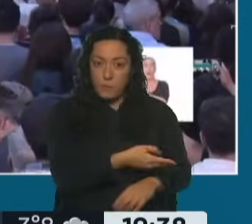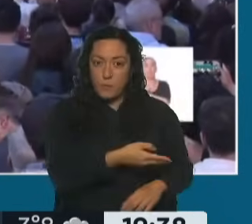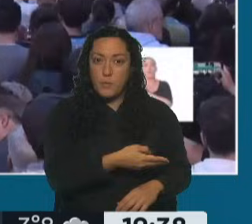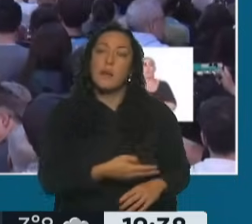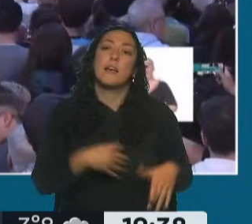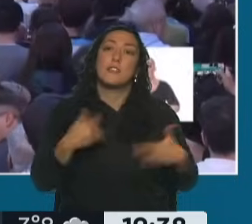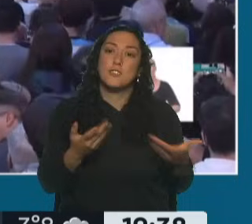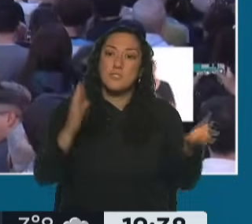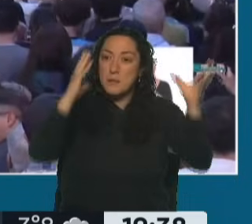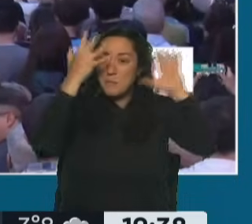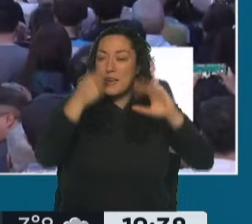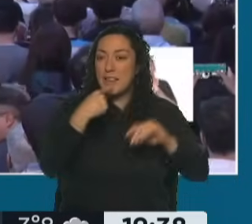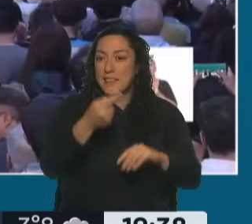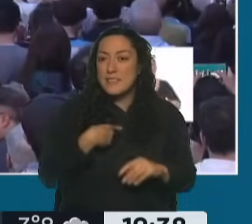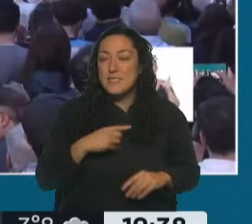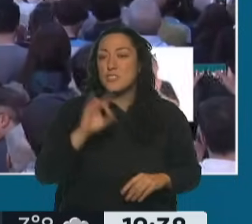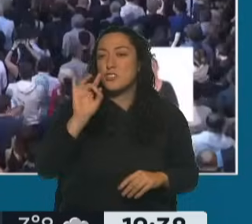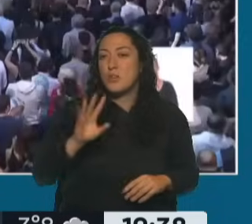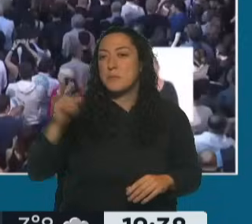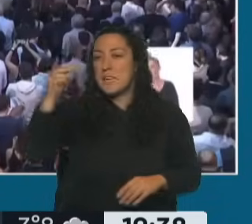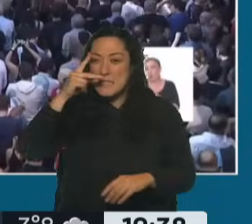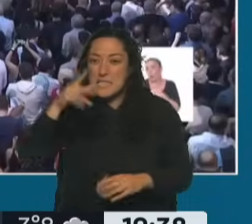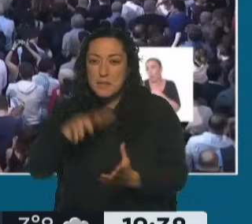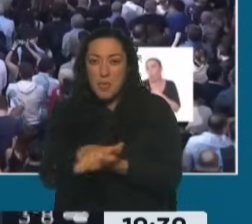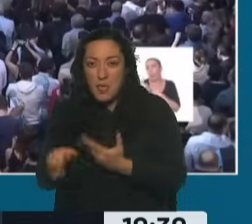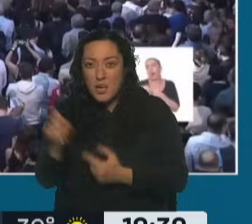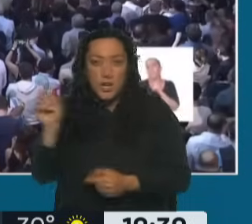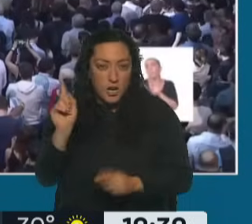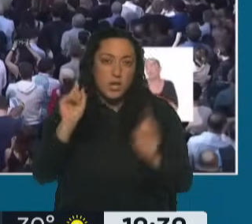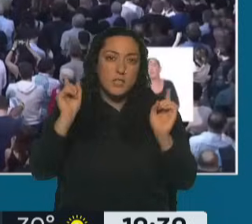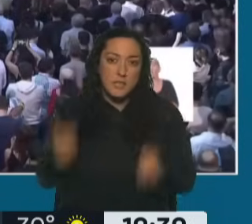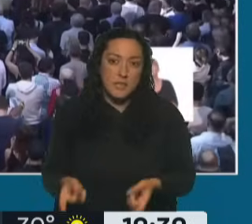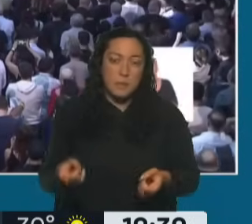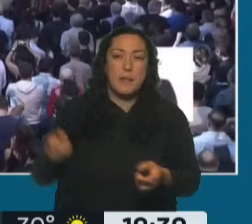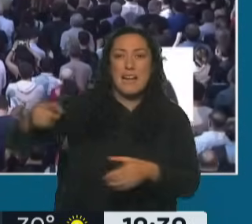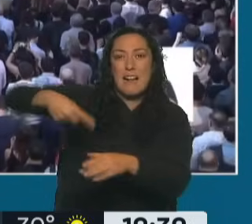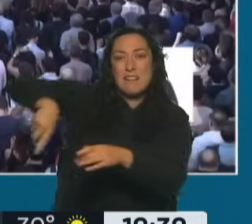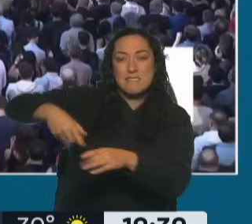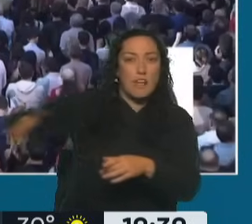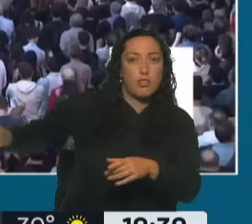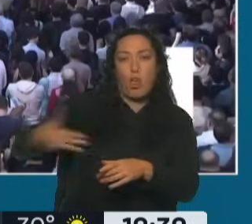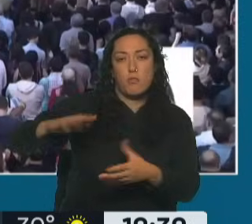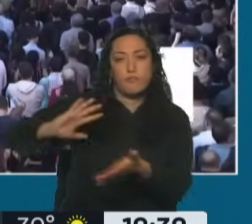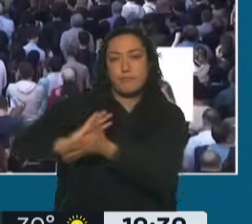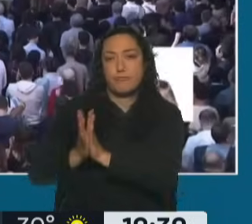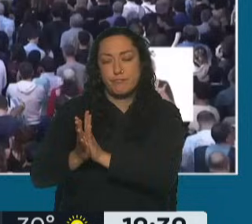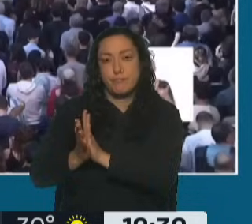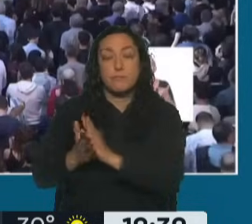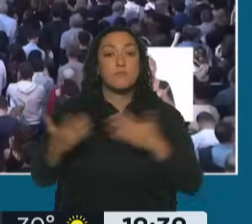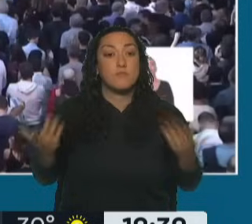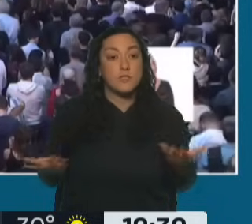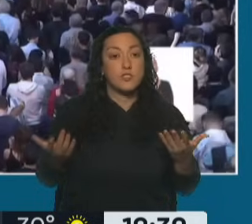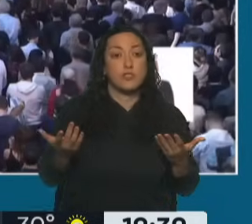va con la consigna no vamos solo a acabar con el kirchnerismo, vamos por toda la casta. Es decir, en esa